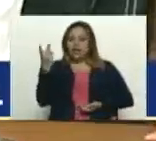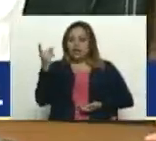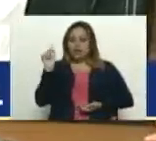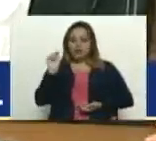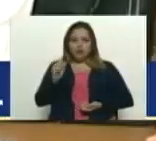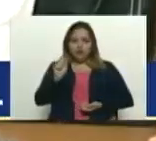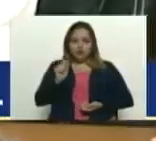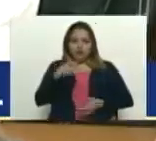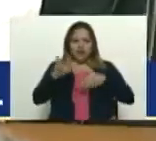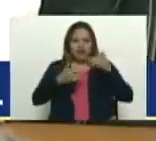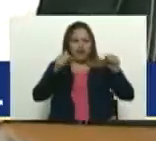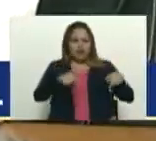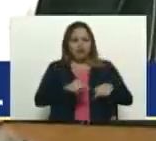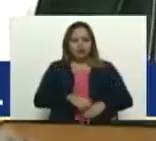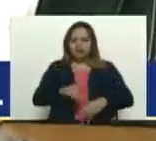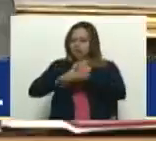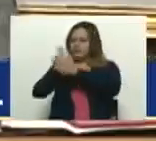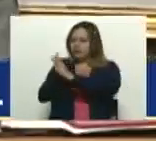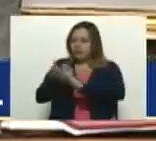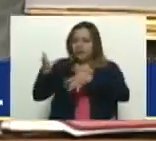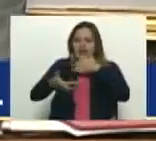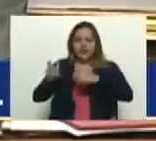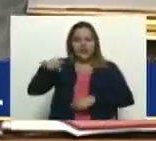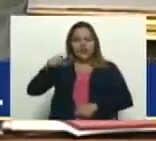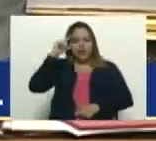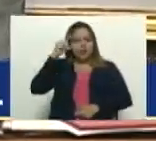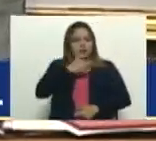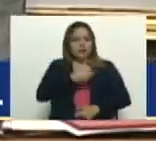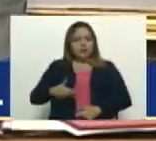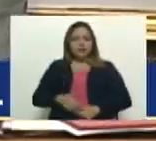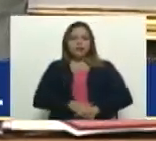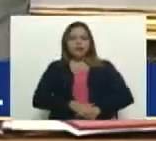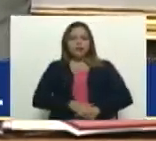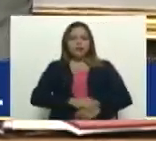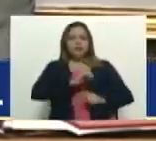Agotada la agenda del día, ciudadano presidente. En consecuencia,